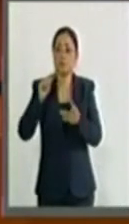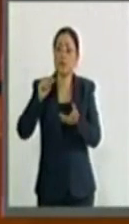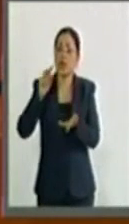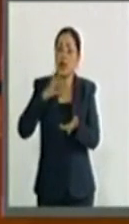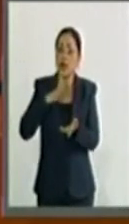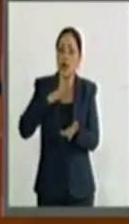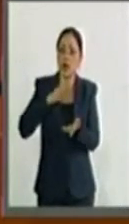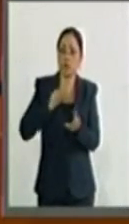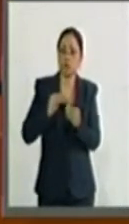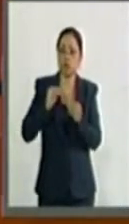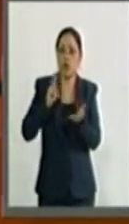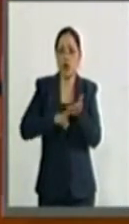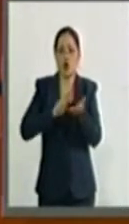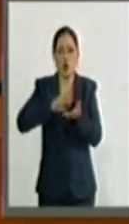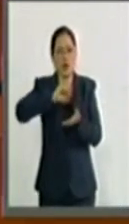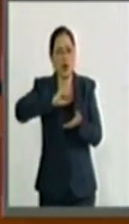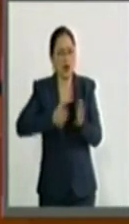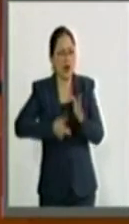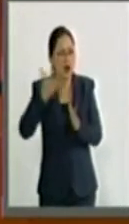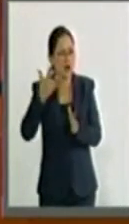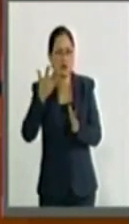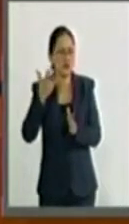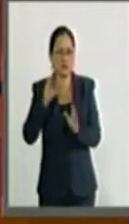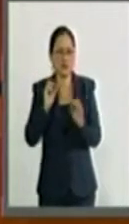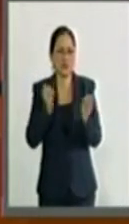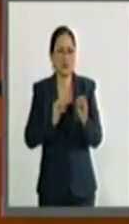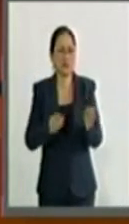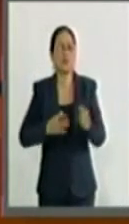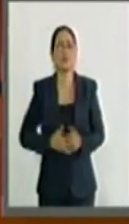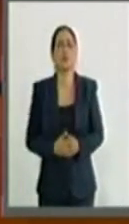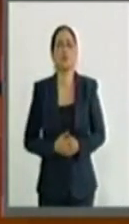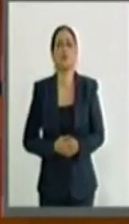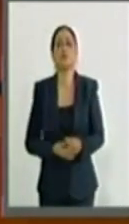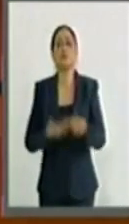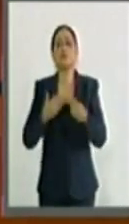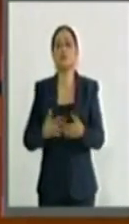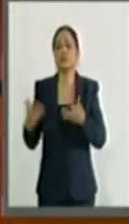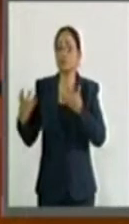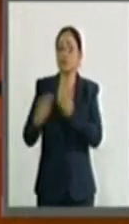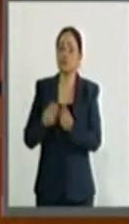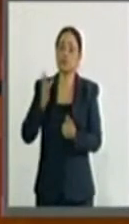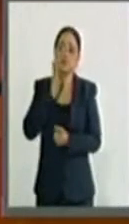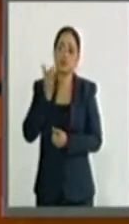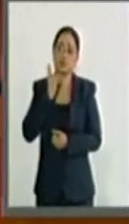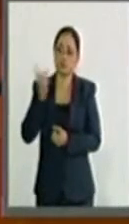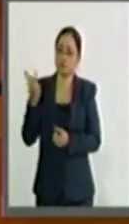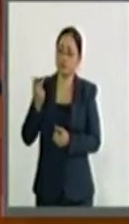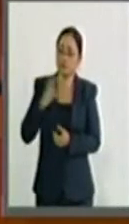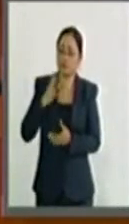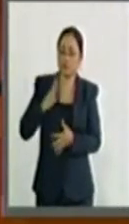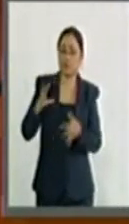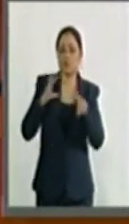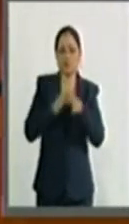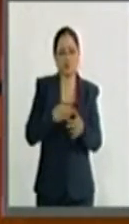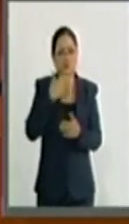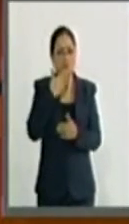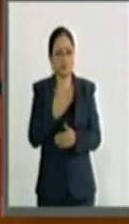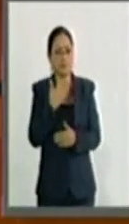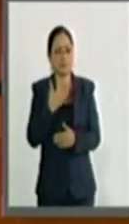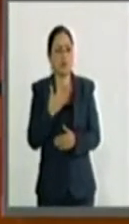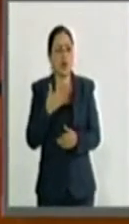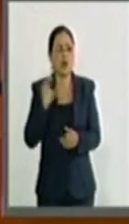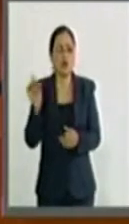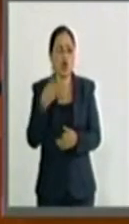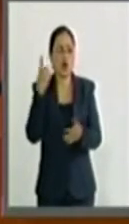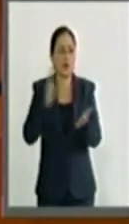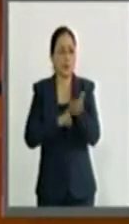En concordancia con la colegisladora, se confirma la estimación del tipo de cambio obtenida